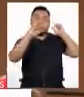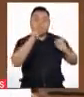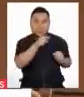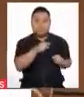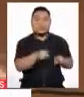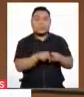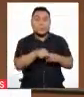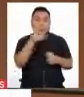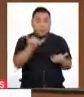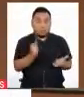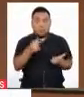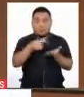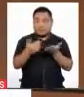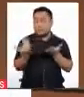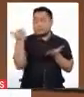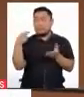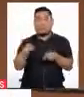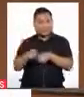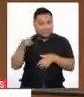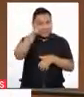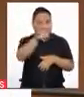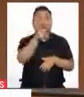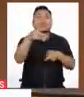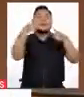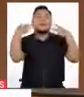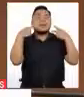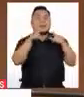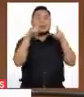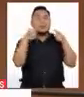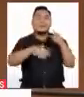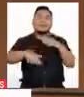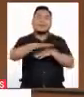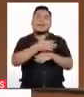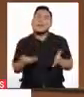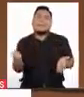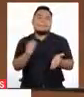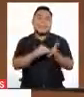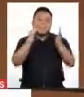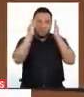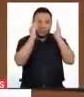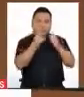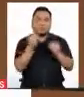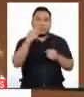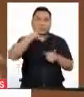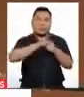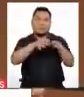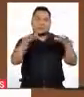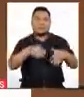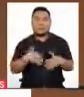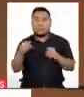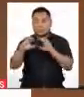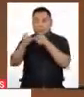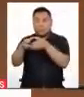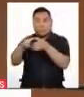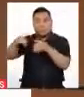también ha estado el fin de semana, porque Iquitos es una región que merece la mayor atención. Hemos trasladado un